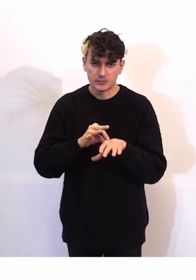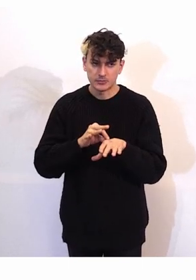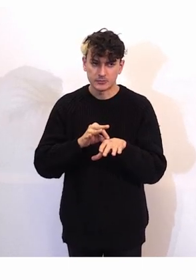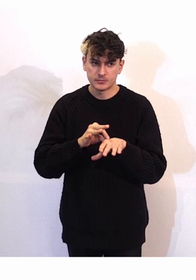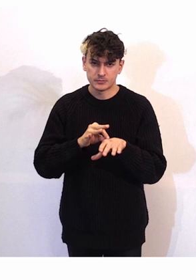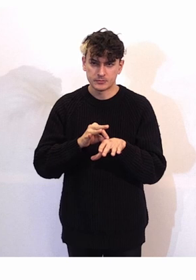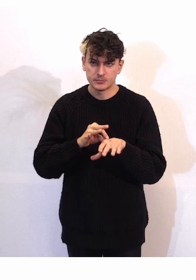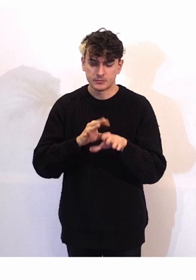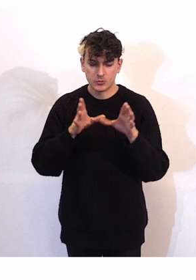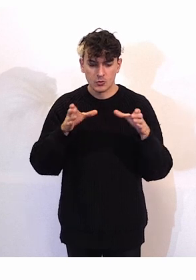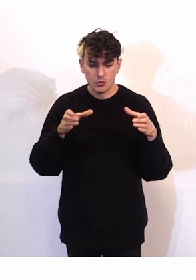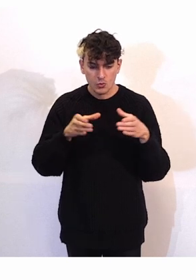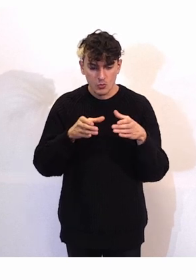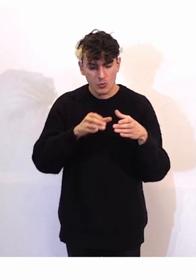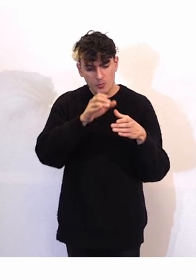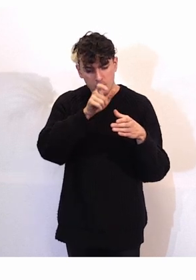un grupo de personas